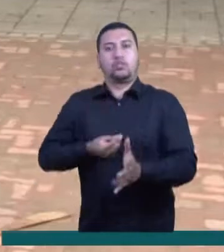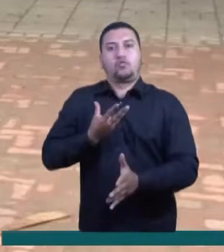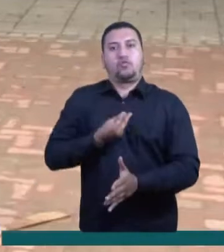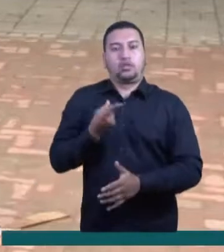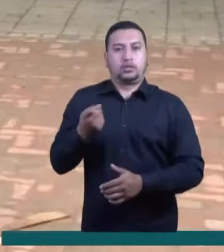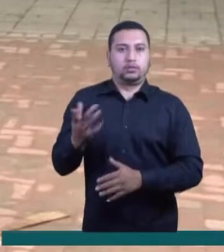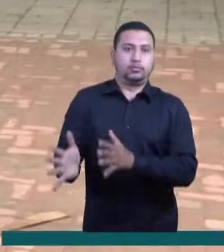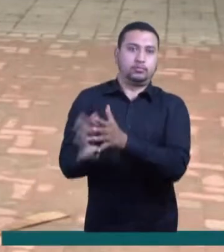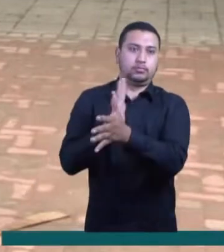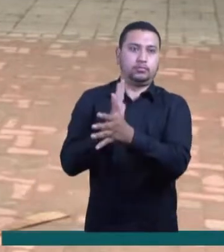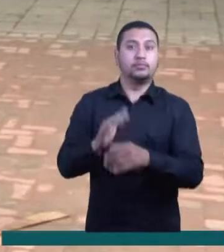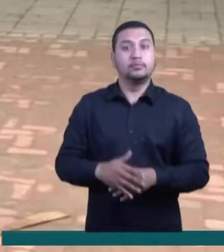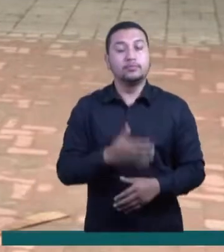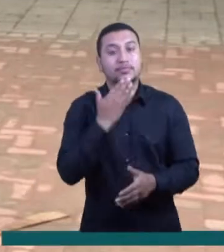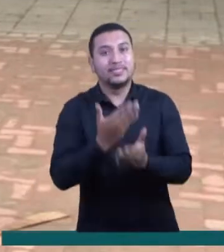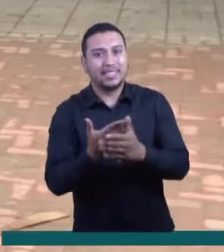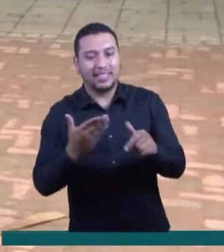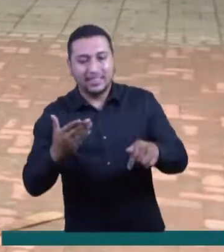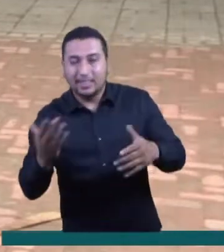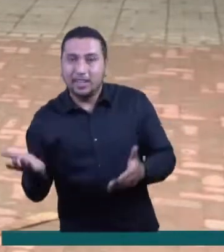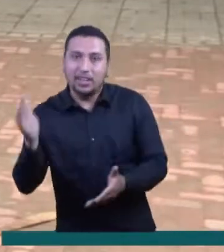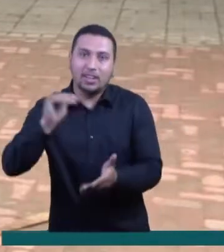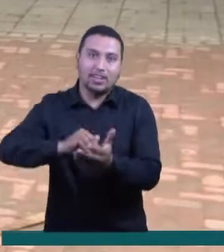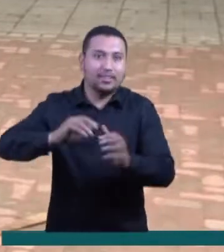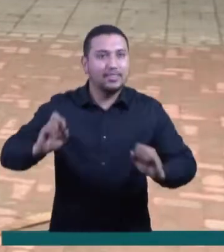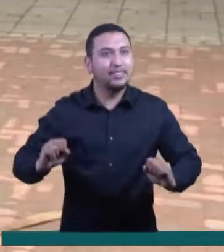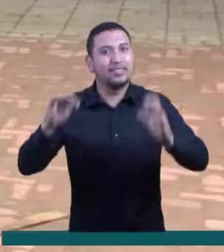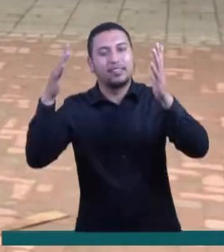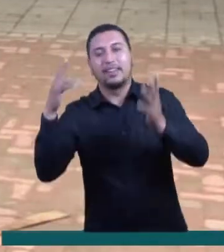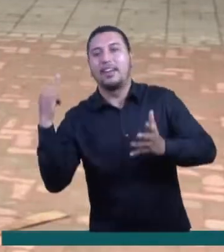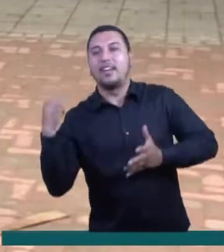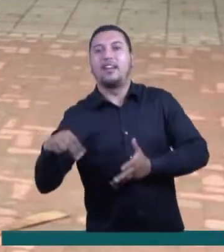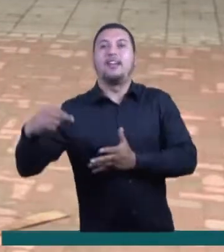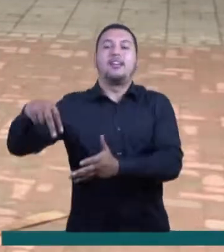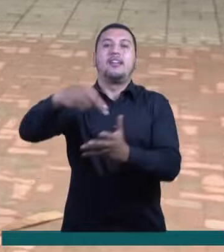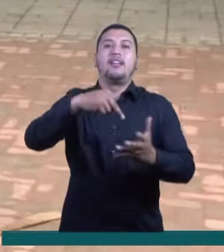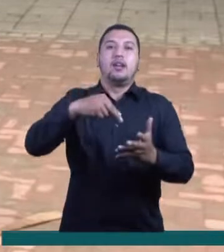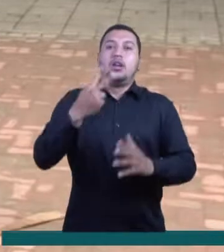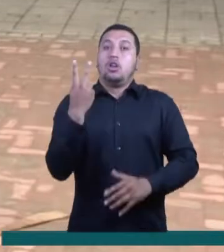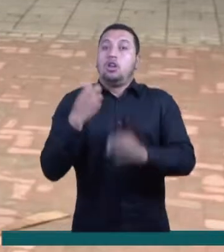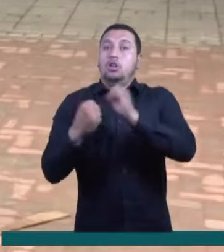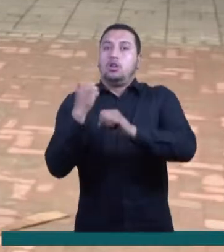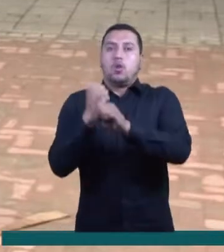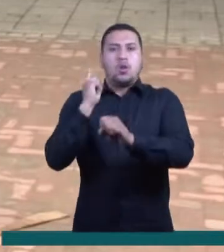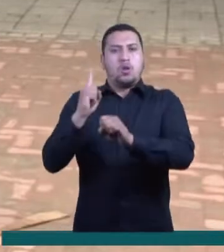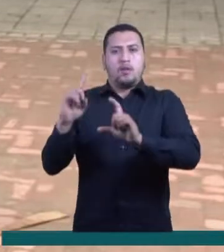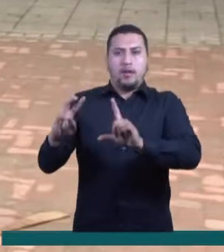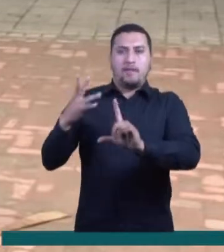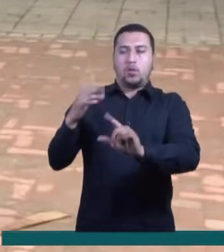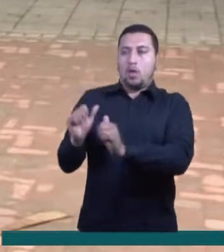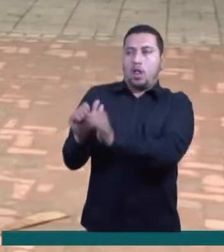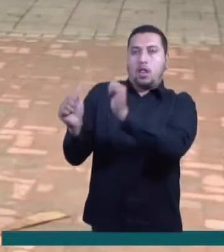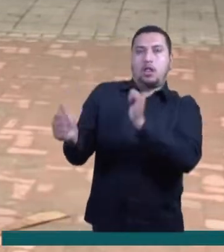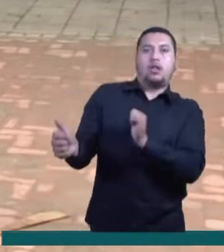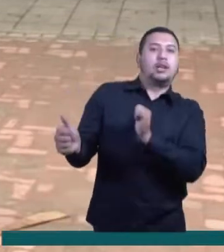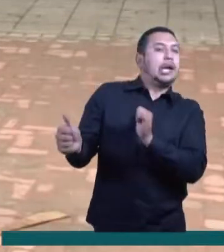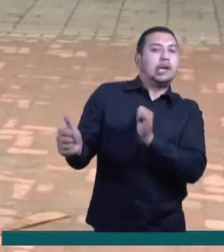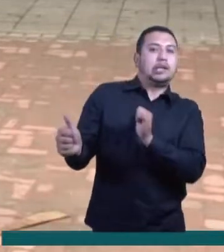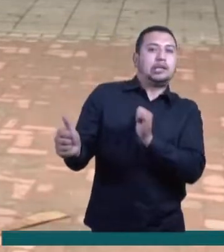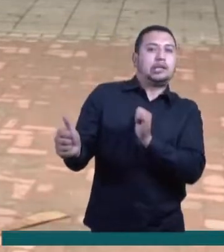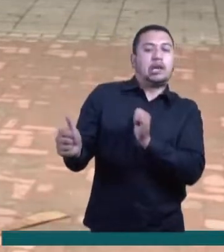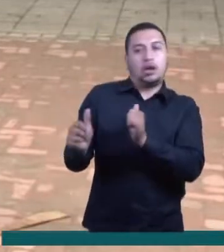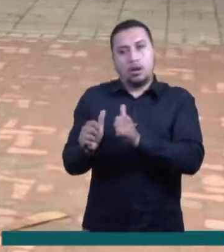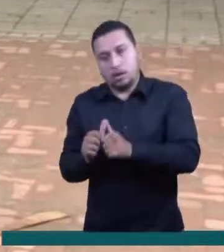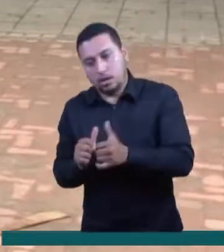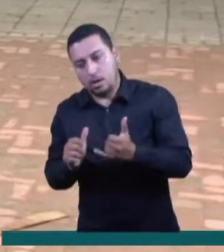Gracias. En Florencia, Caquetá, volvimos a vivir las fiestas tal como las conocíamos luego de 2 años de virtualidad. Una excusa